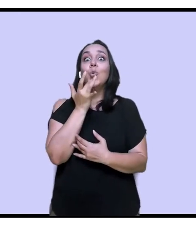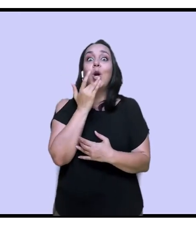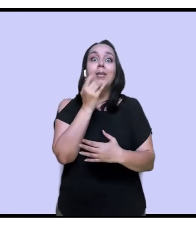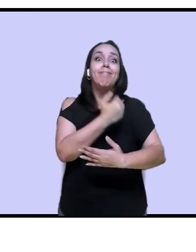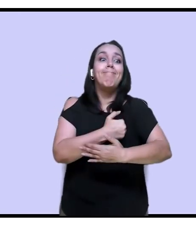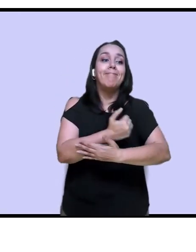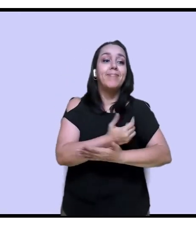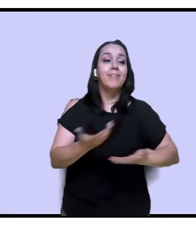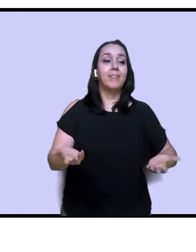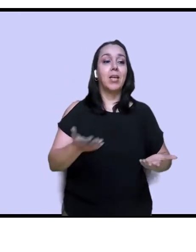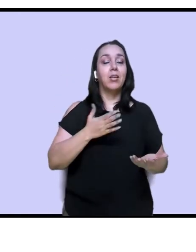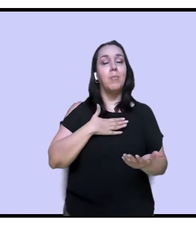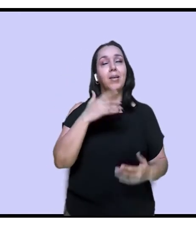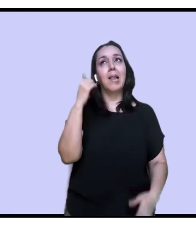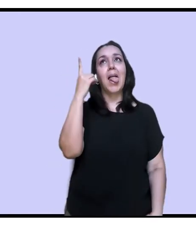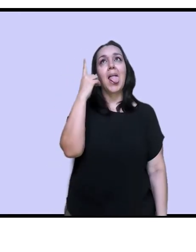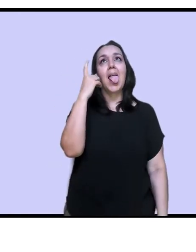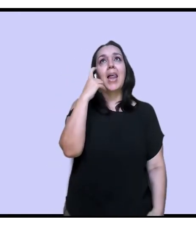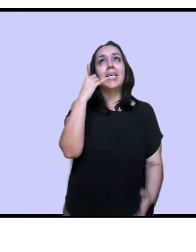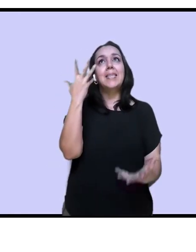sería nuestro hogar.